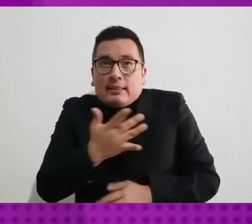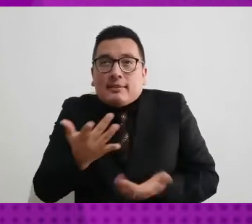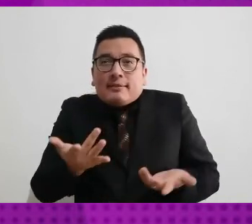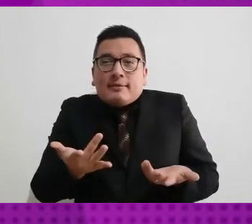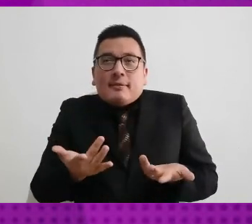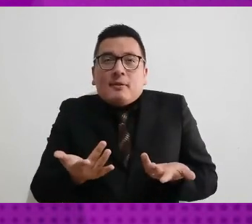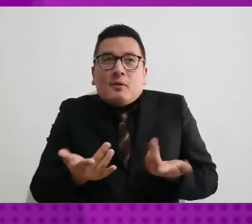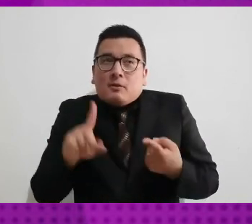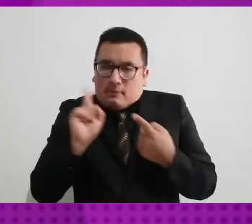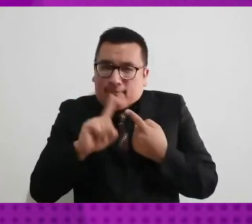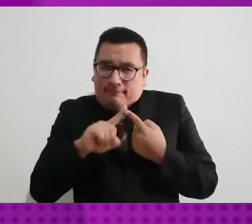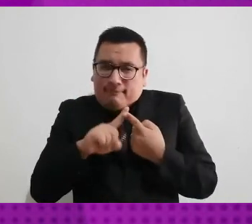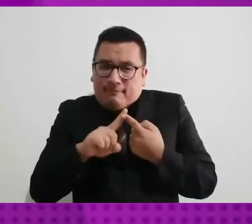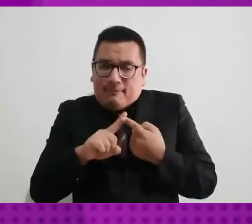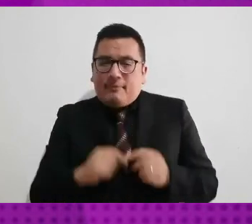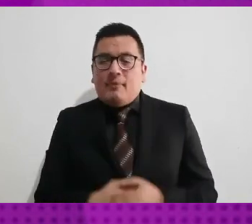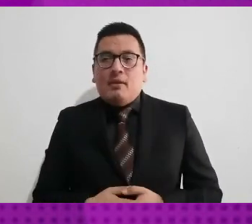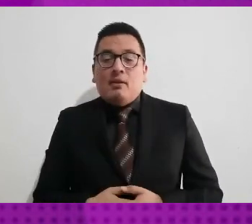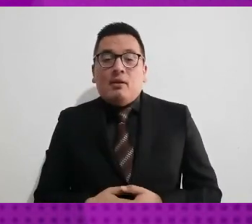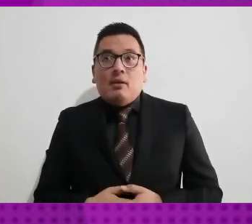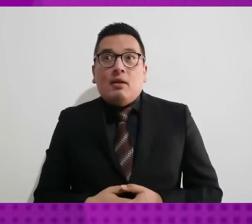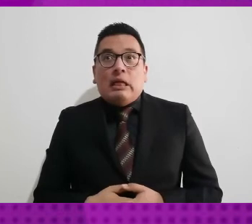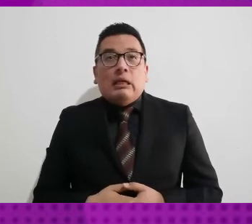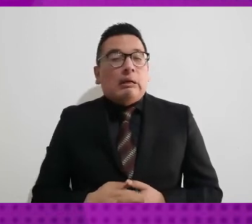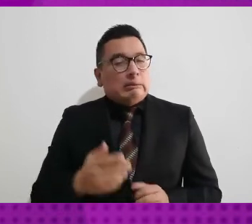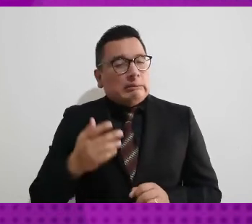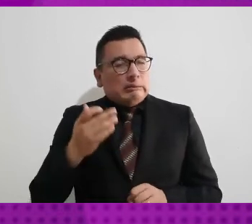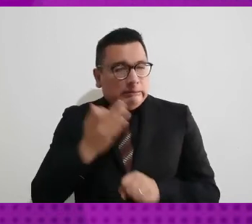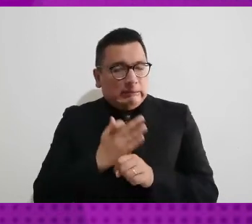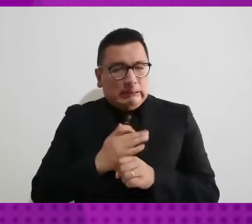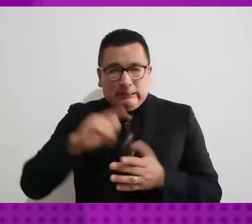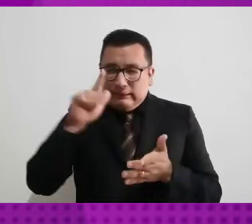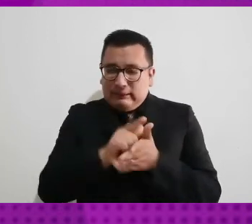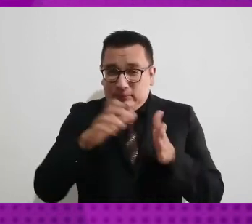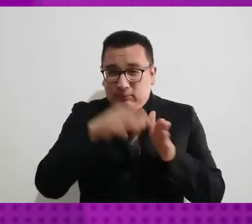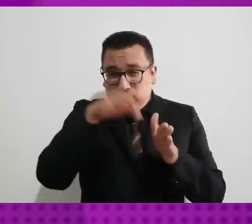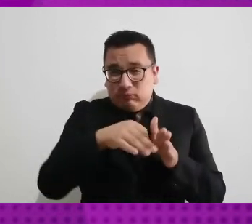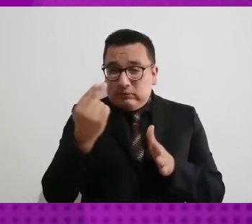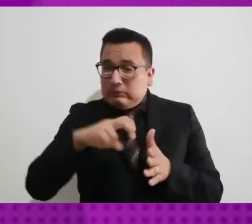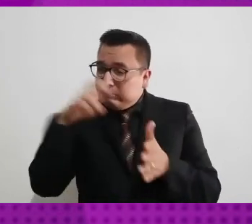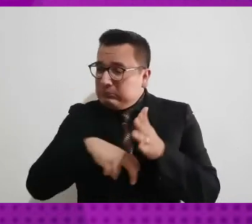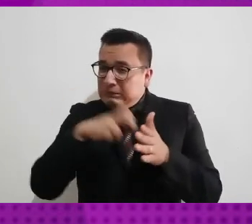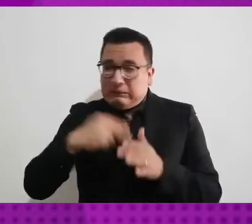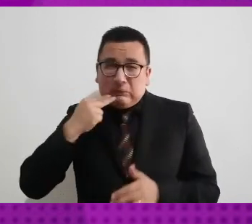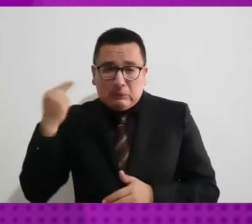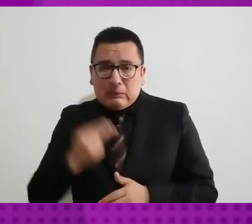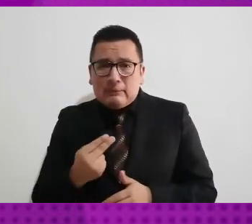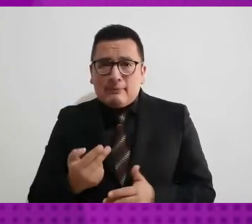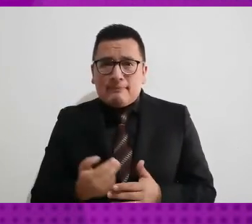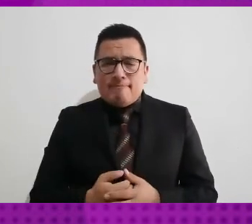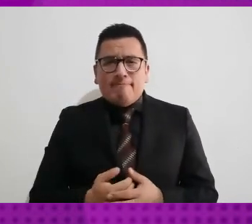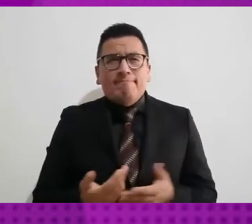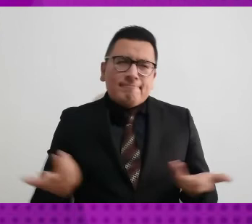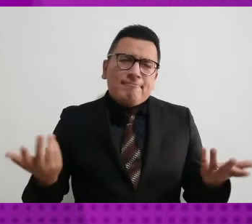creo, uno, no debe ser la reforma prioritaria en el país. O sea,